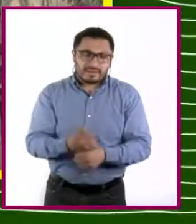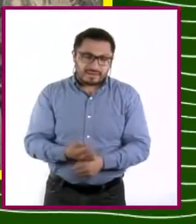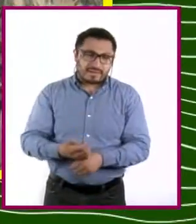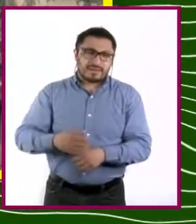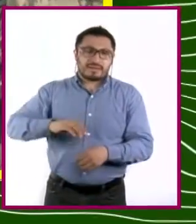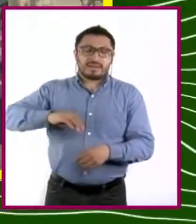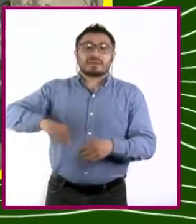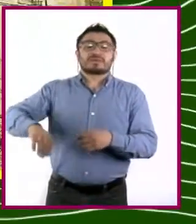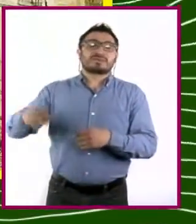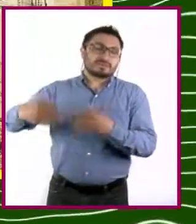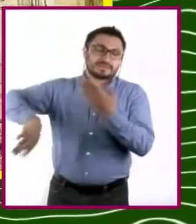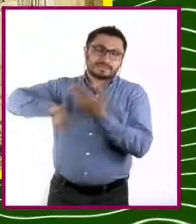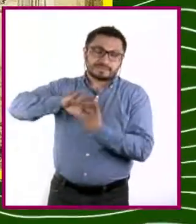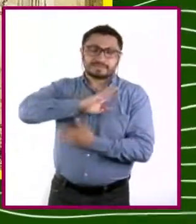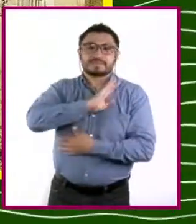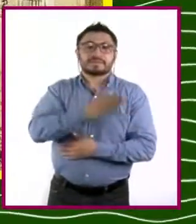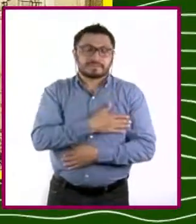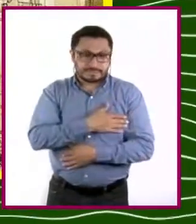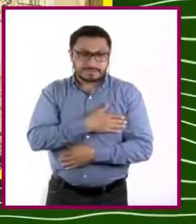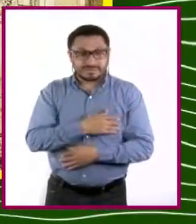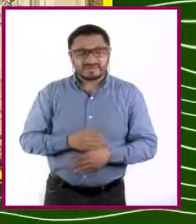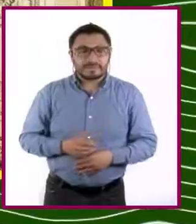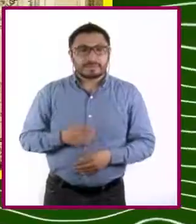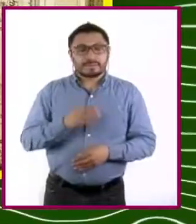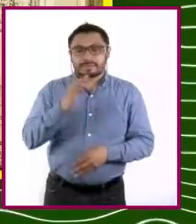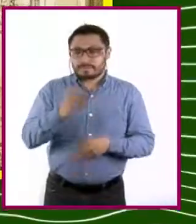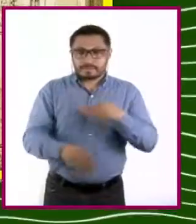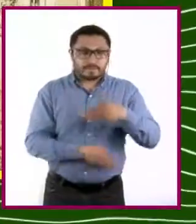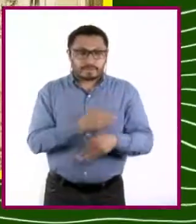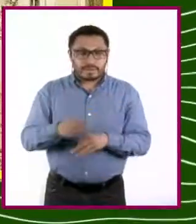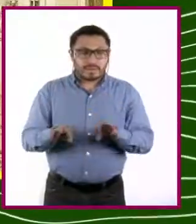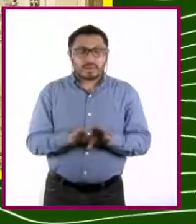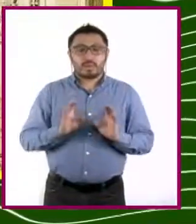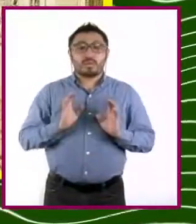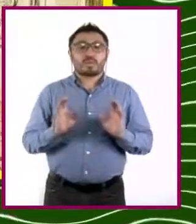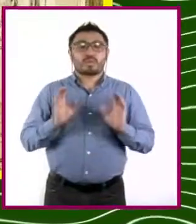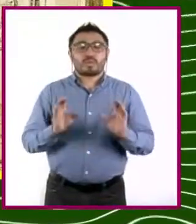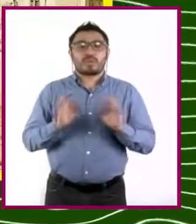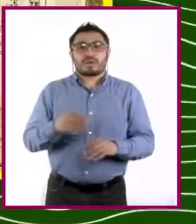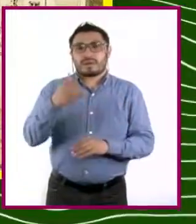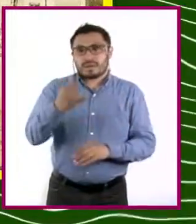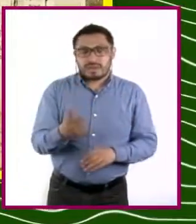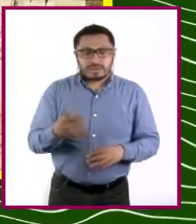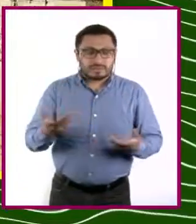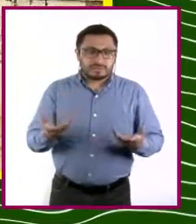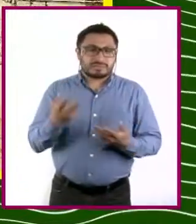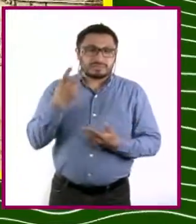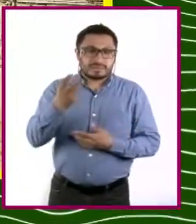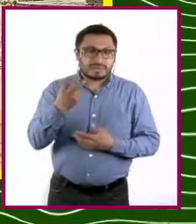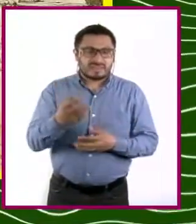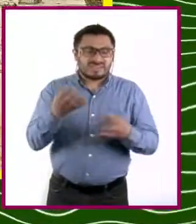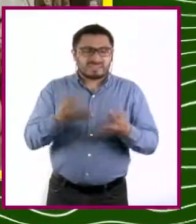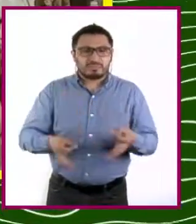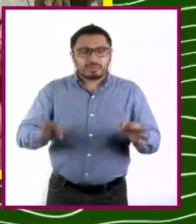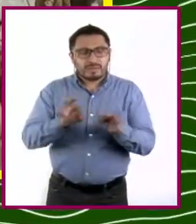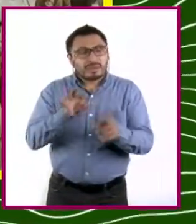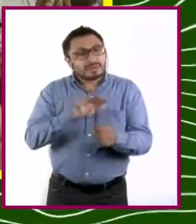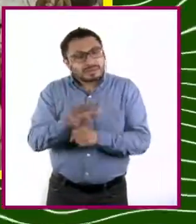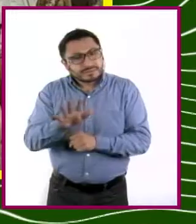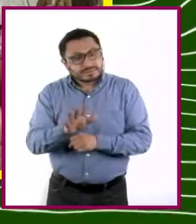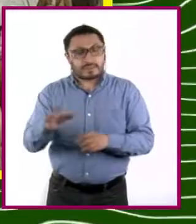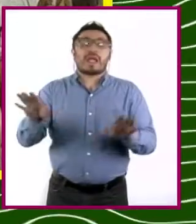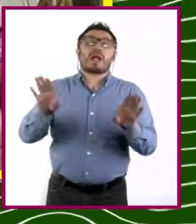Estado novohispano. Todo estaba sujeto con pinzas, y la cuestión trascendental en ese momento era cómo